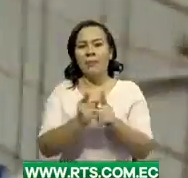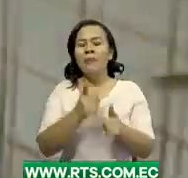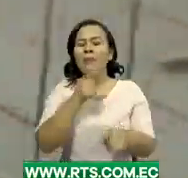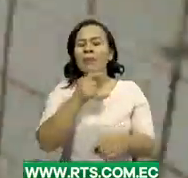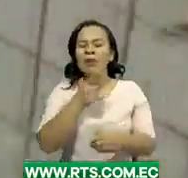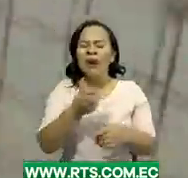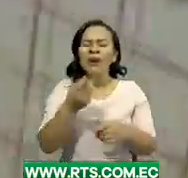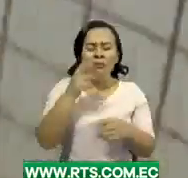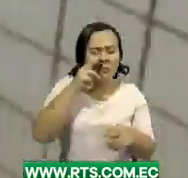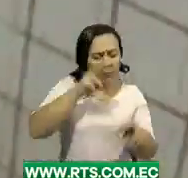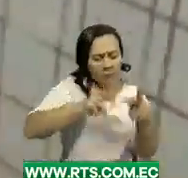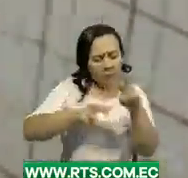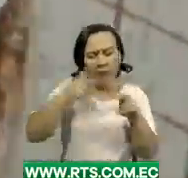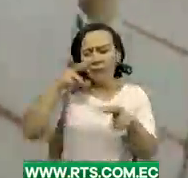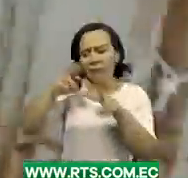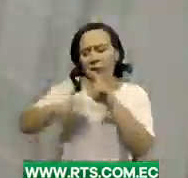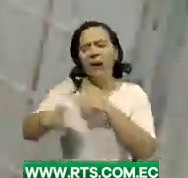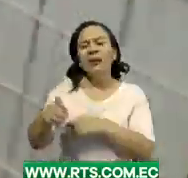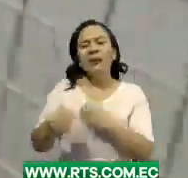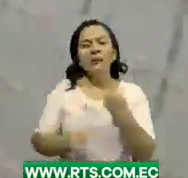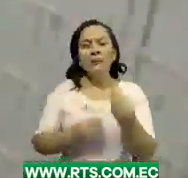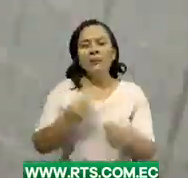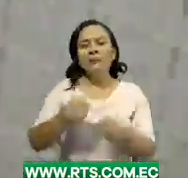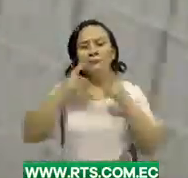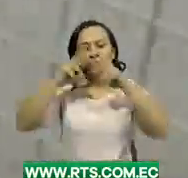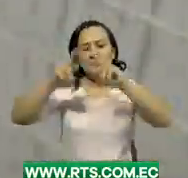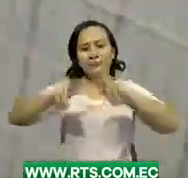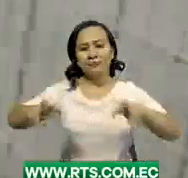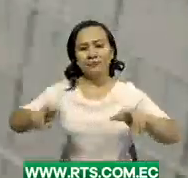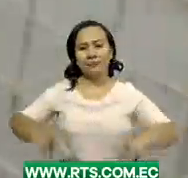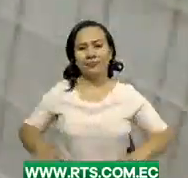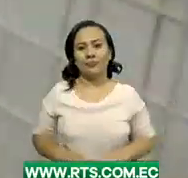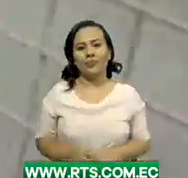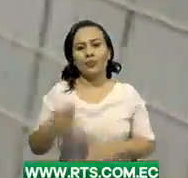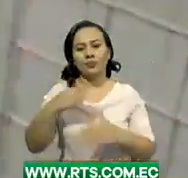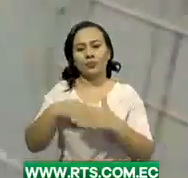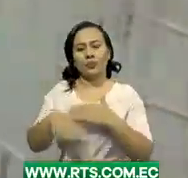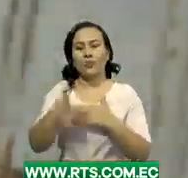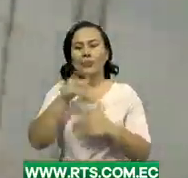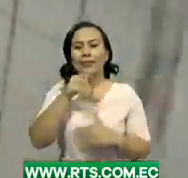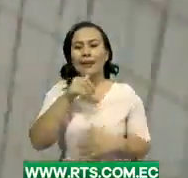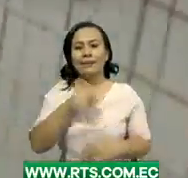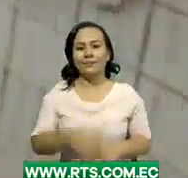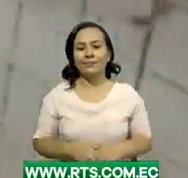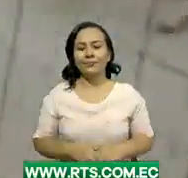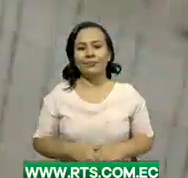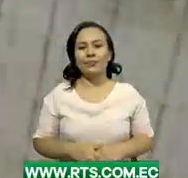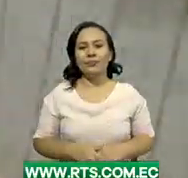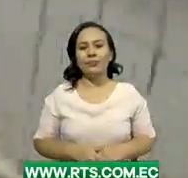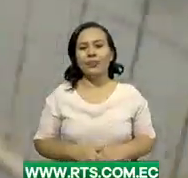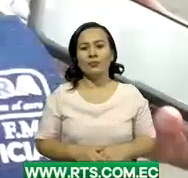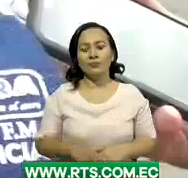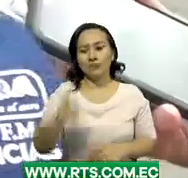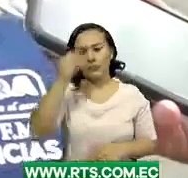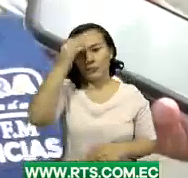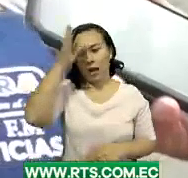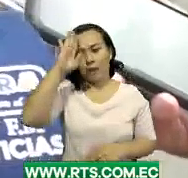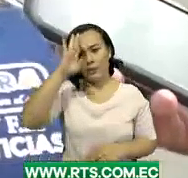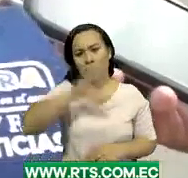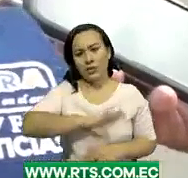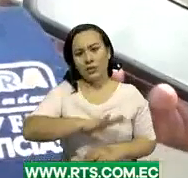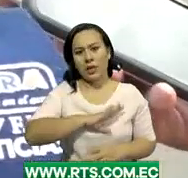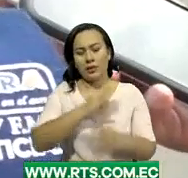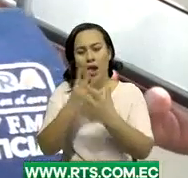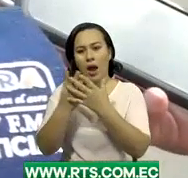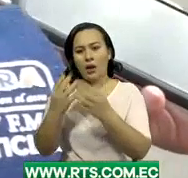PACLs que estaban sujetos a una investigación interna por parte de inteligencia penitenciaria para que